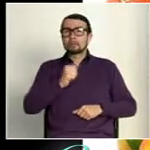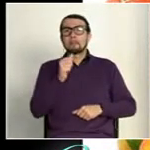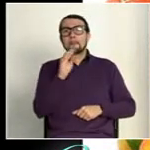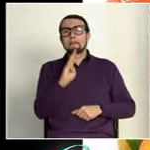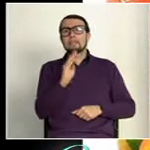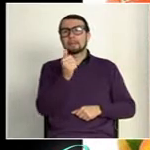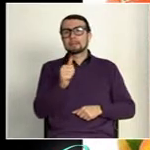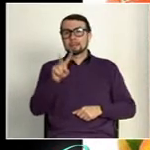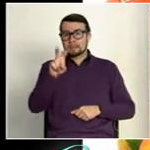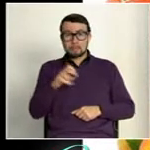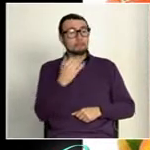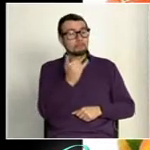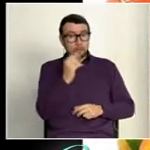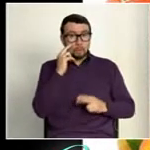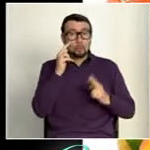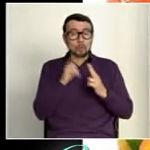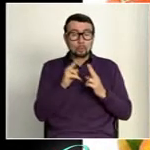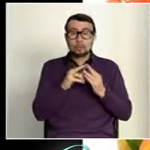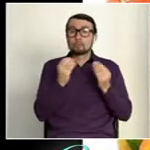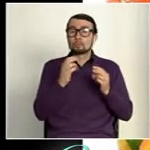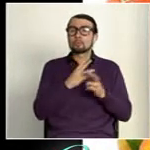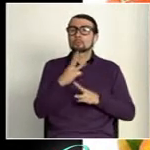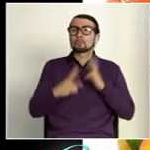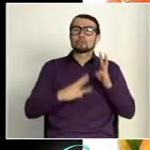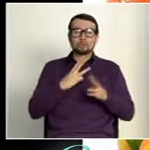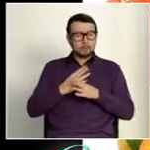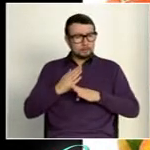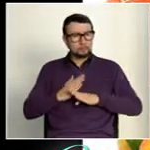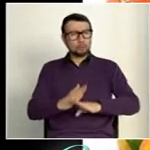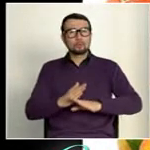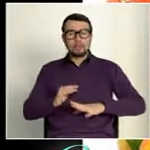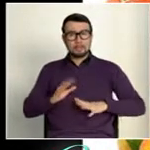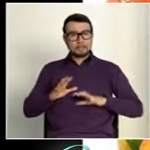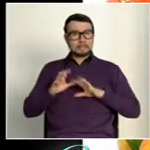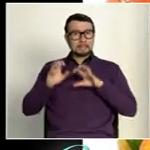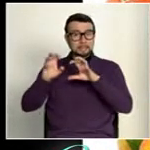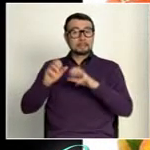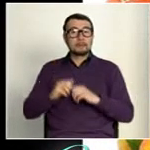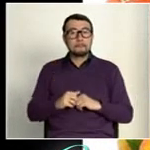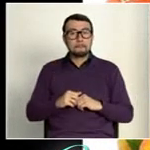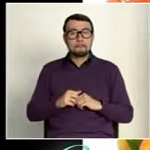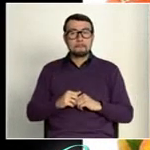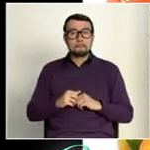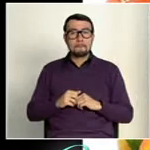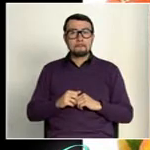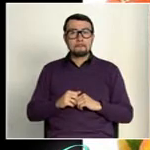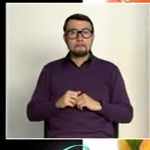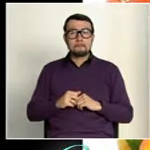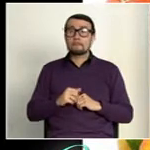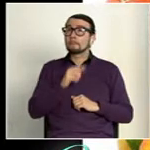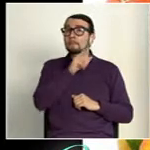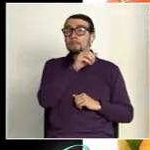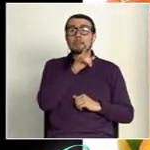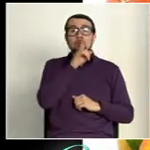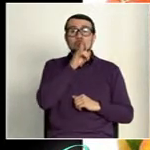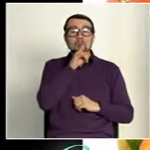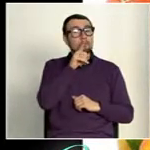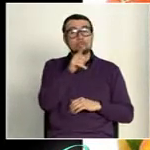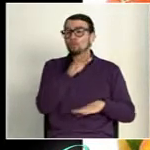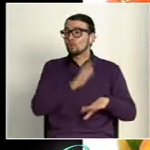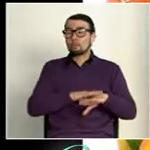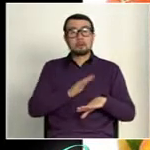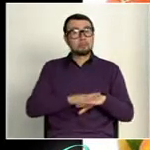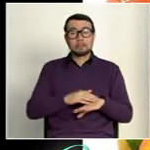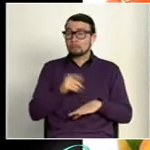más conocidos en el mundo, que es anticancerígeno. De hecho, no, en FDA en Estados Unidos no lo permite como medicamento